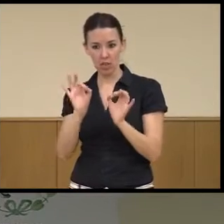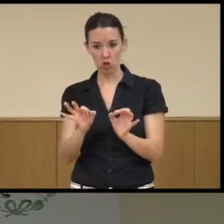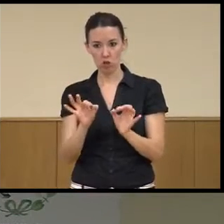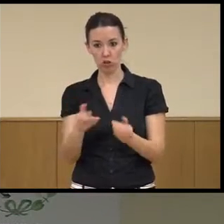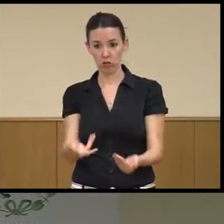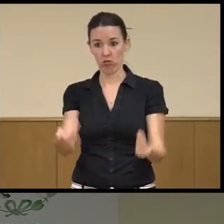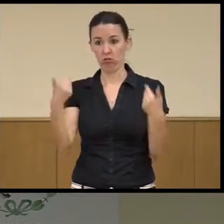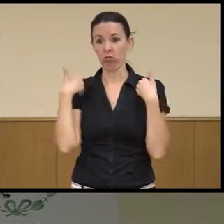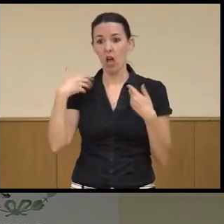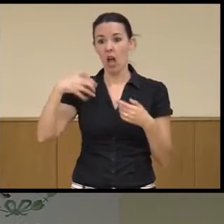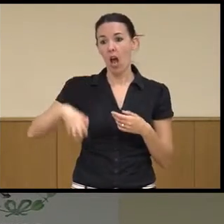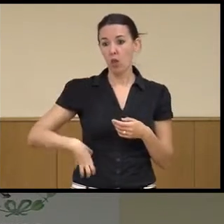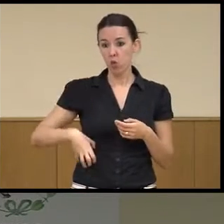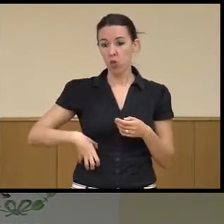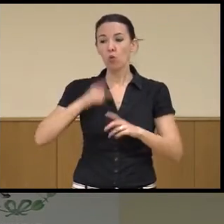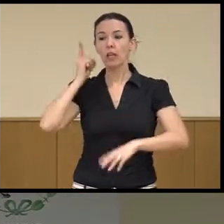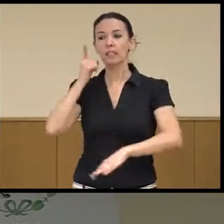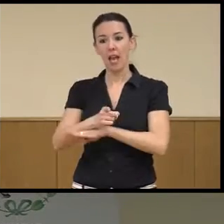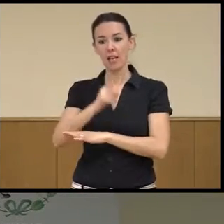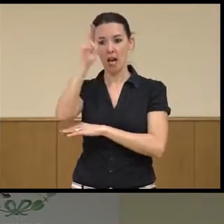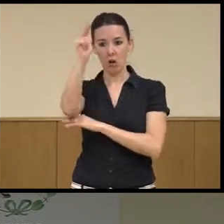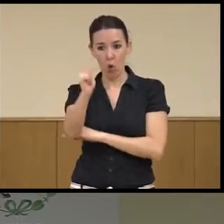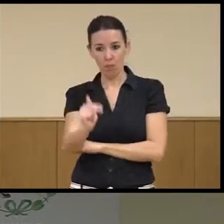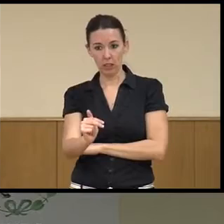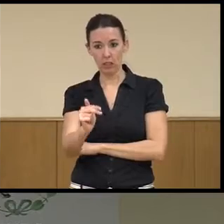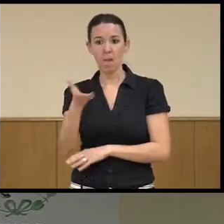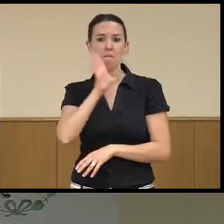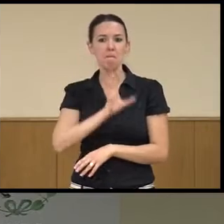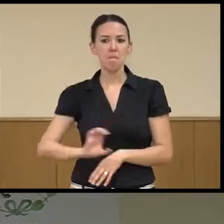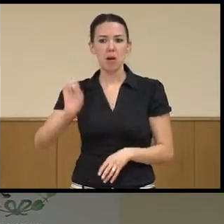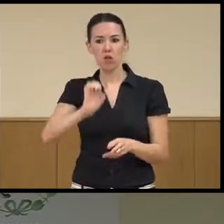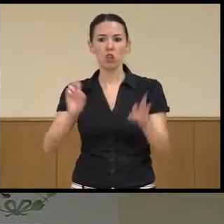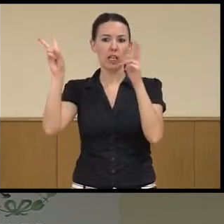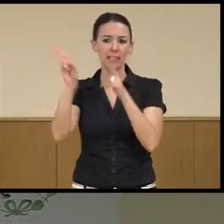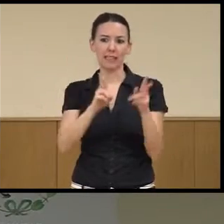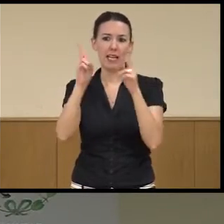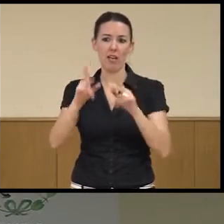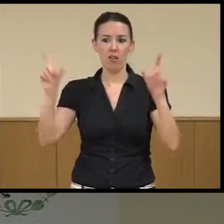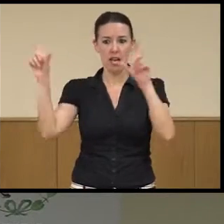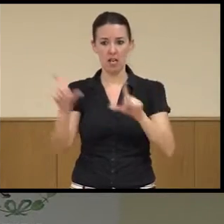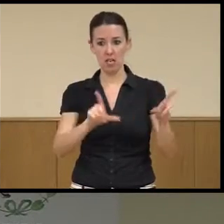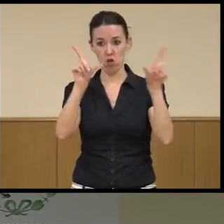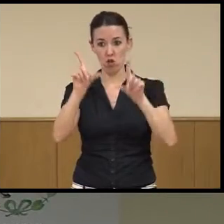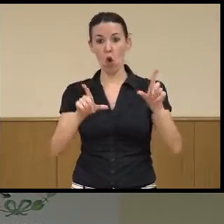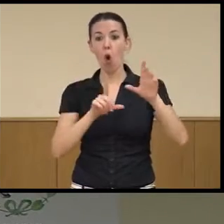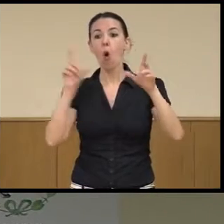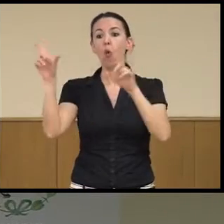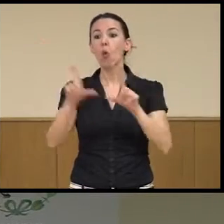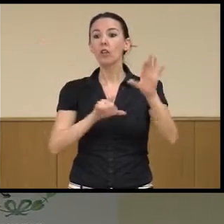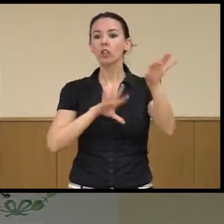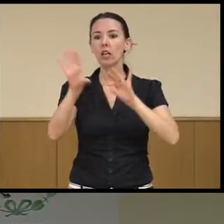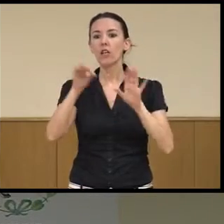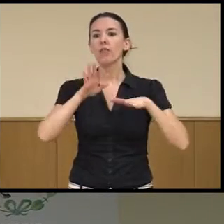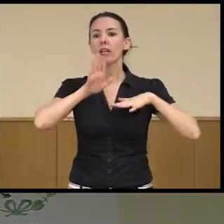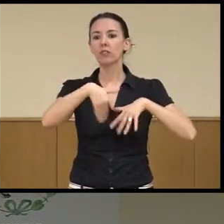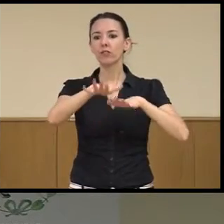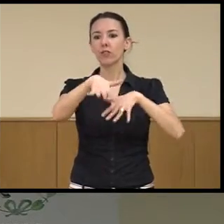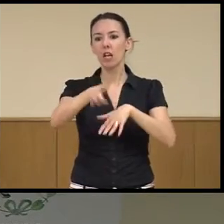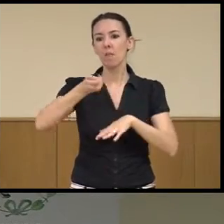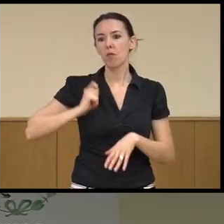encargo de los archiduques Denis van Alsloot en una preciosa serie de lienzos. El cuadro seleccionado recoge el desfile procesional